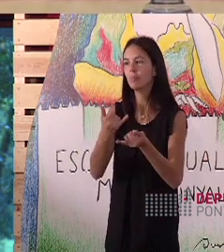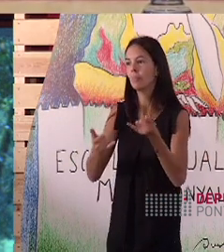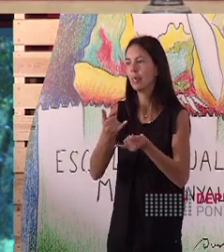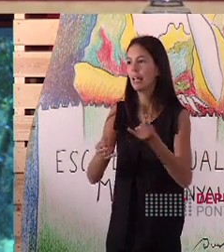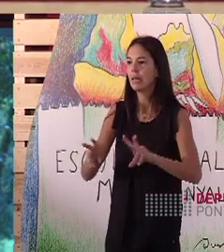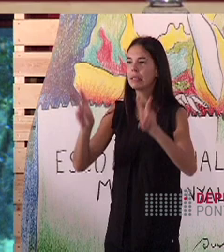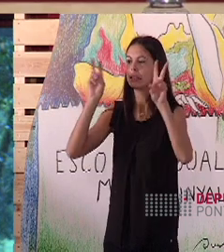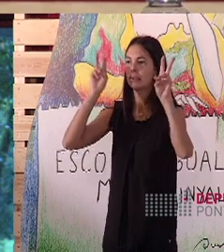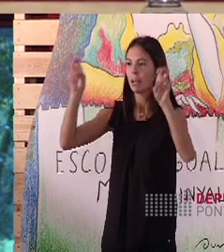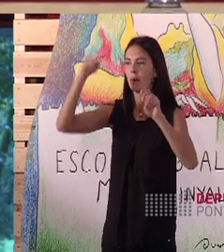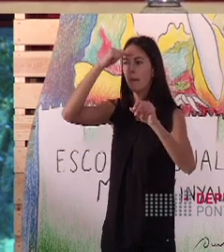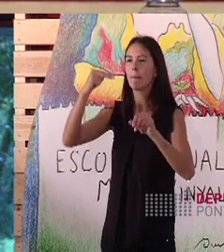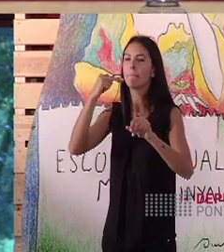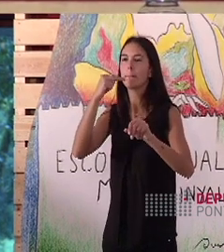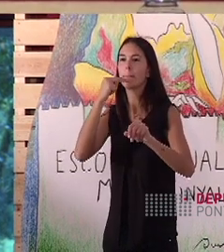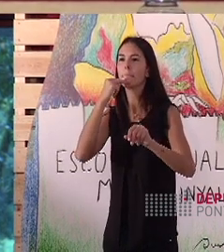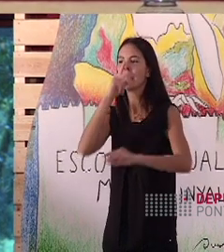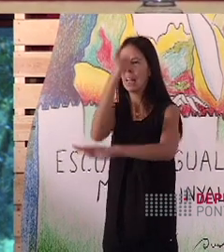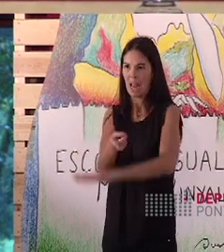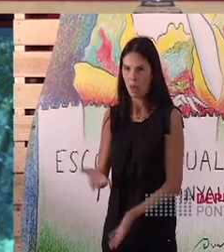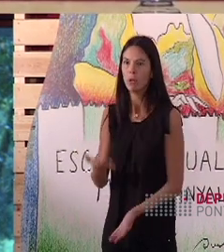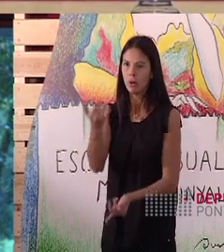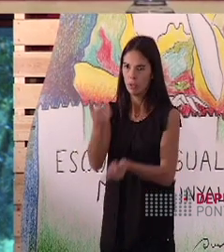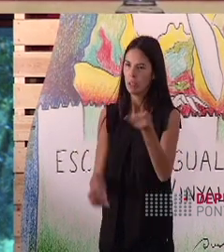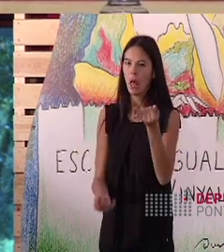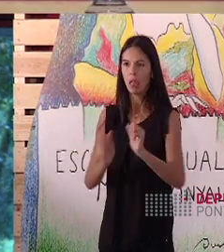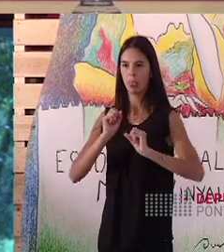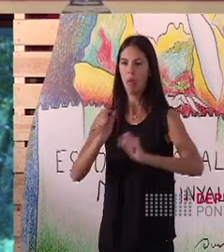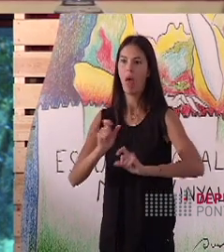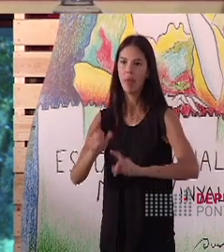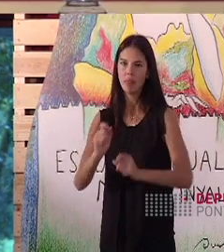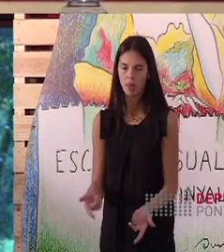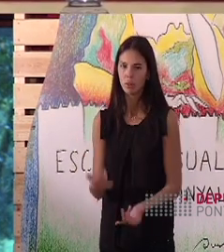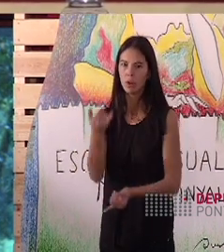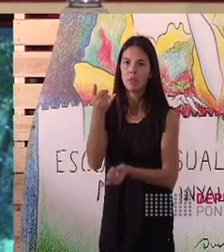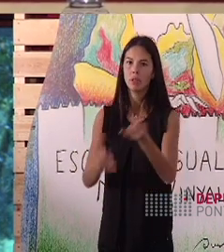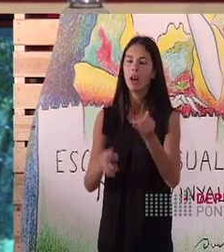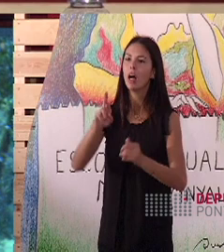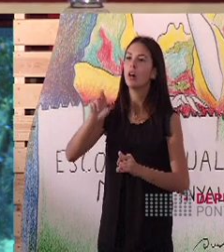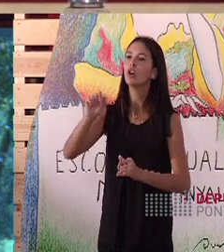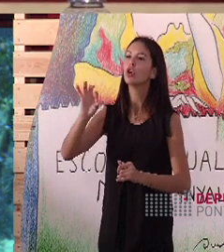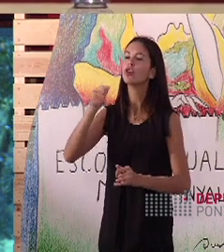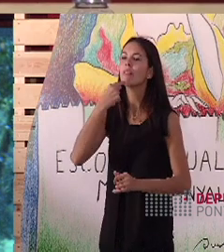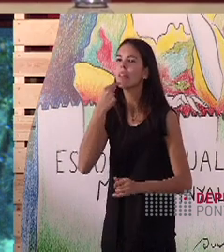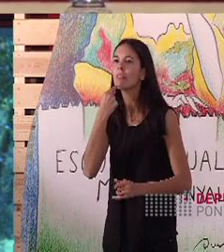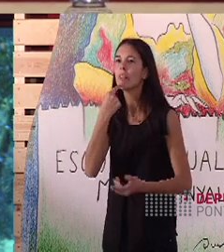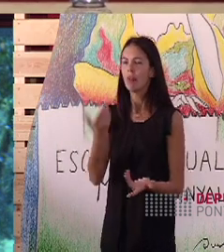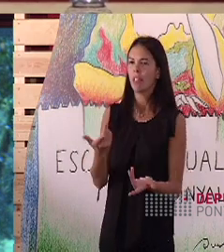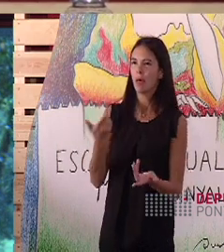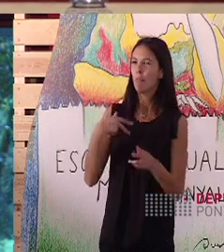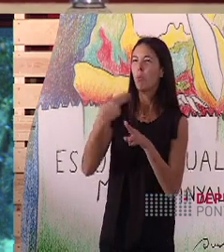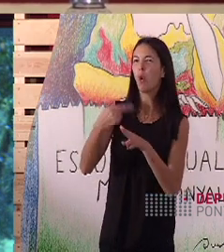E sí, tamén, moi ben, como dice Rosa Cobo, de o neoliberalismo